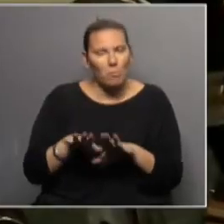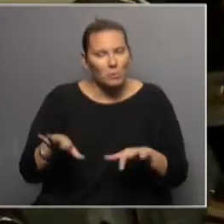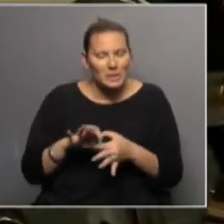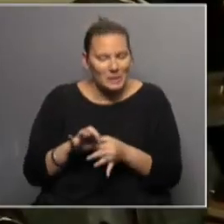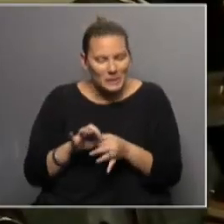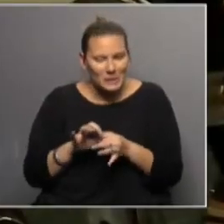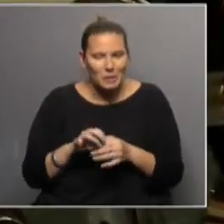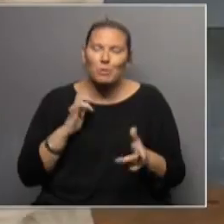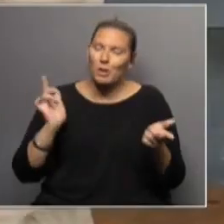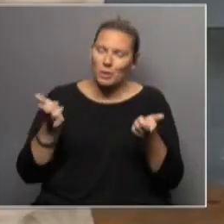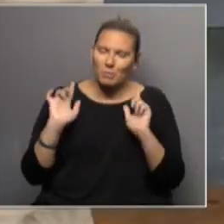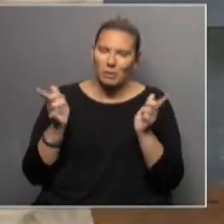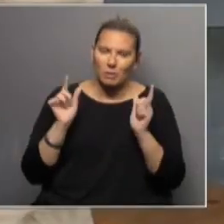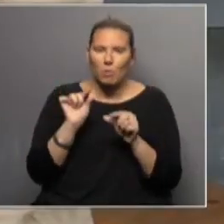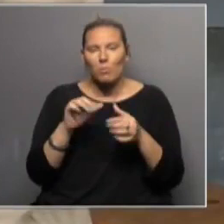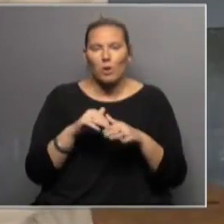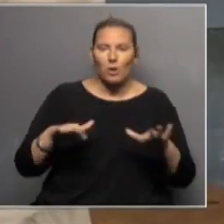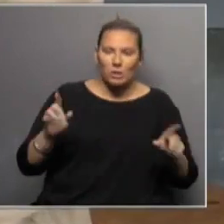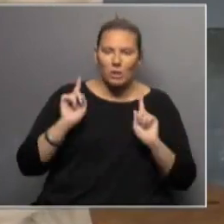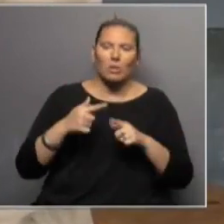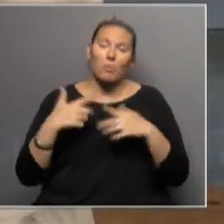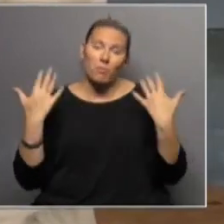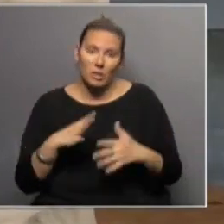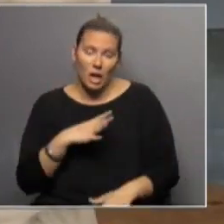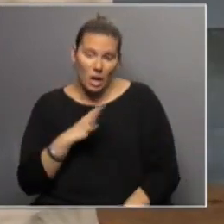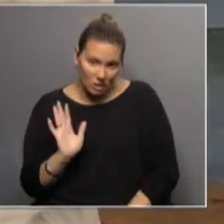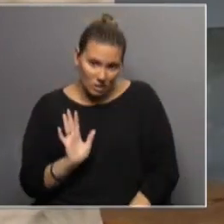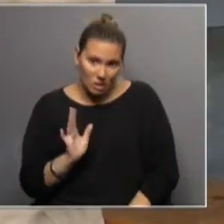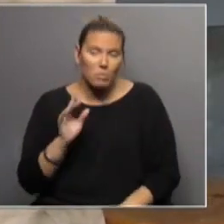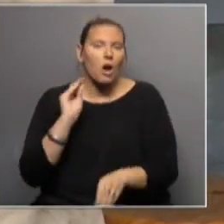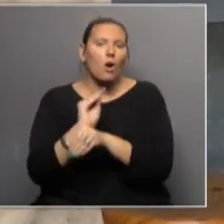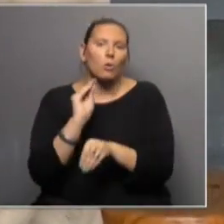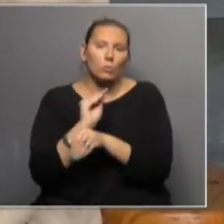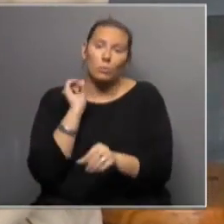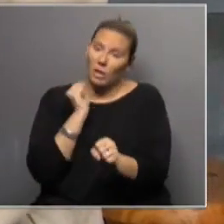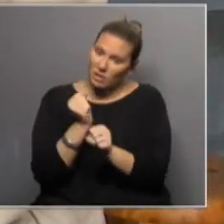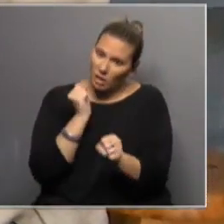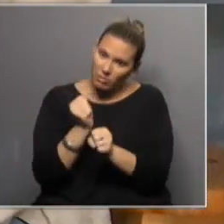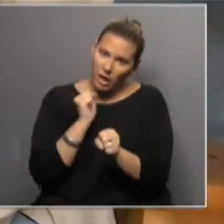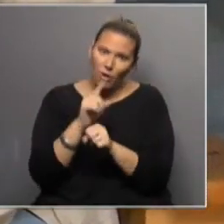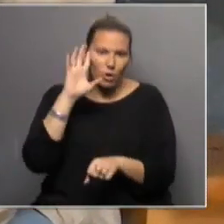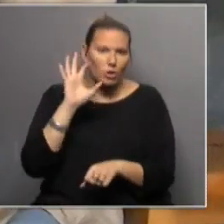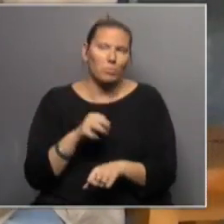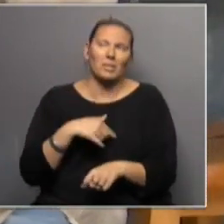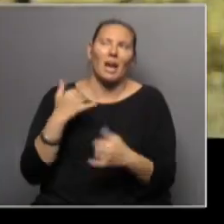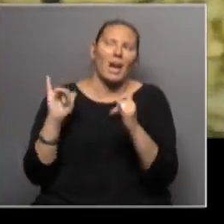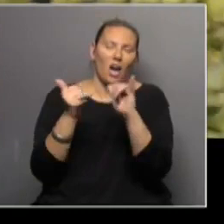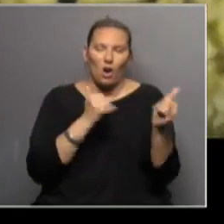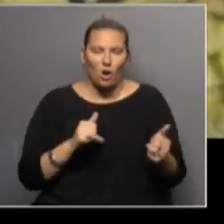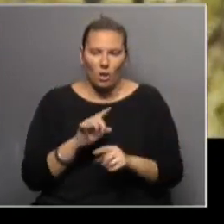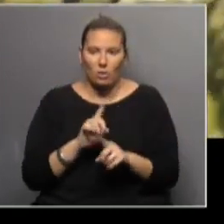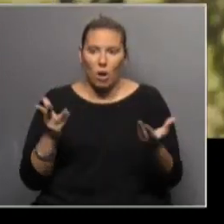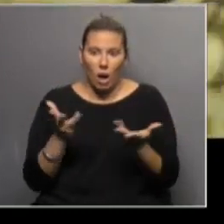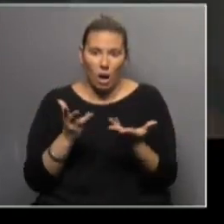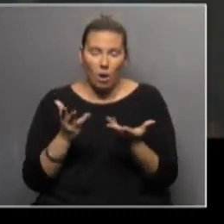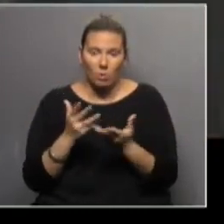bueno, está bien, nos divertimos. Un poco de niños son y un poco de fiesta están, aunque la cultura es trabajo, amigos, no se crean que esto es todo joda. Por ejemplo, ahora